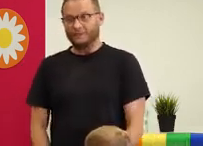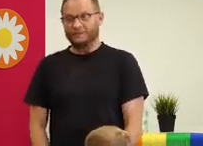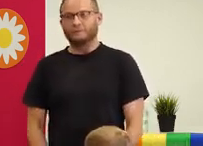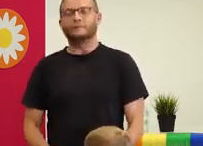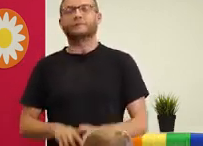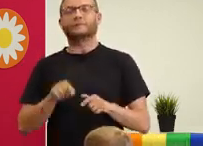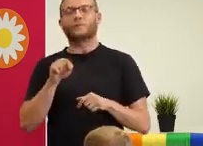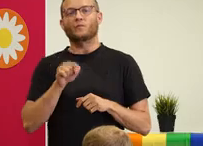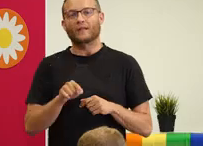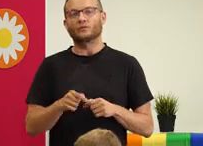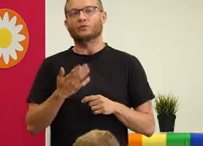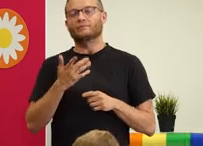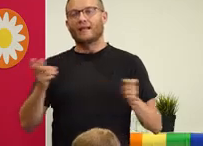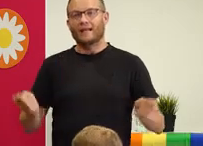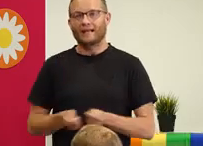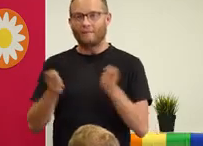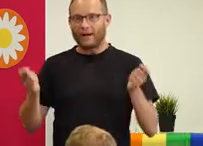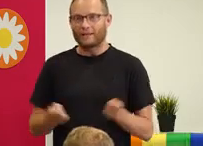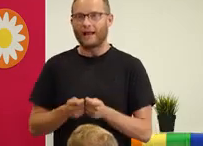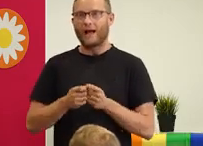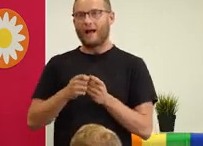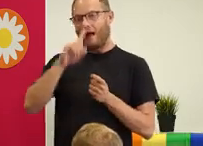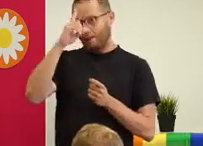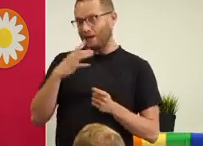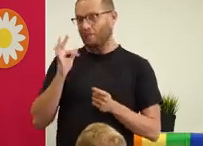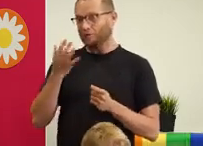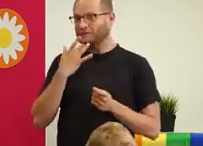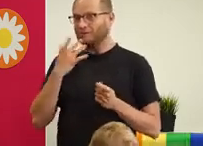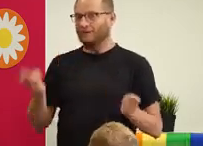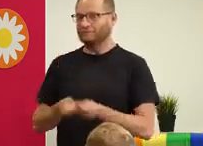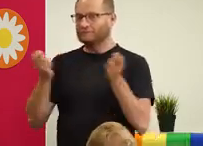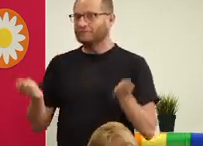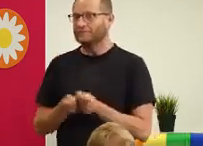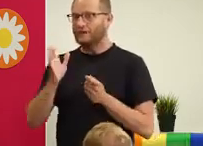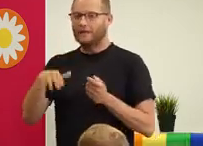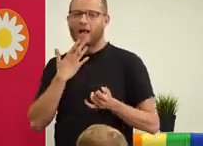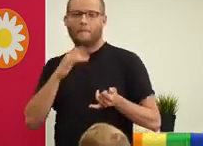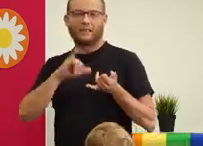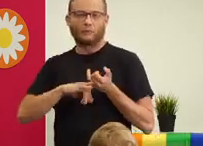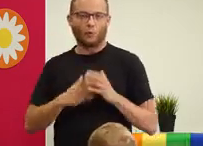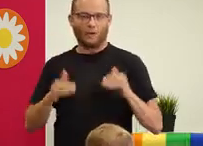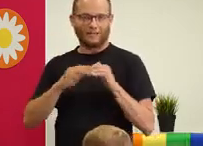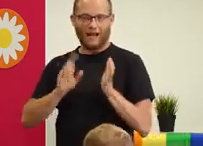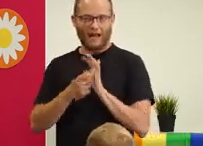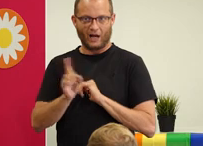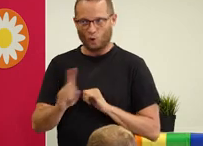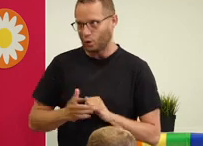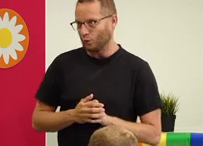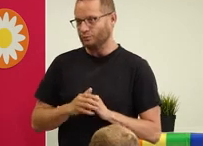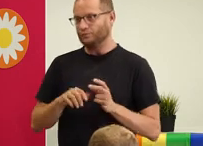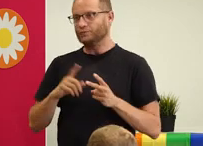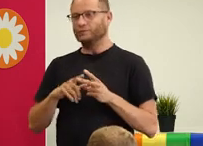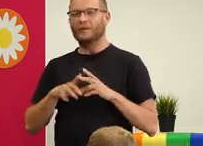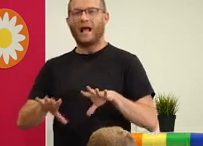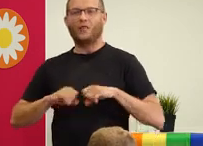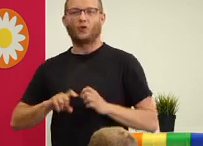Y eso es lo que toda la campaña de pinkwashing intenta ocultar, entre muchas otras cosas, como que ni el matrimonio igualitario es legal,